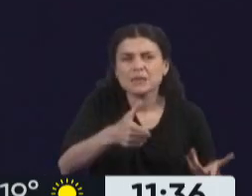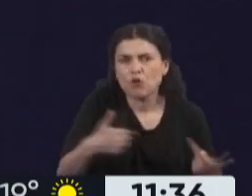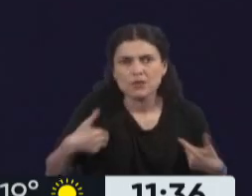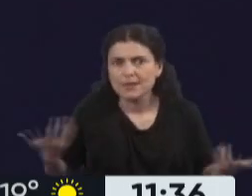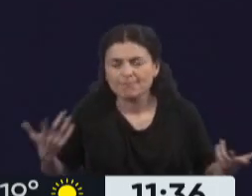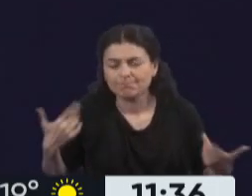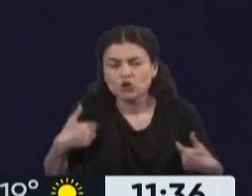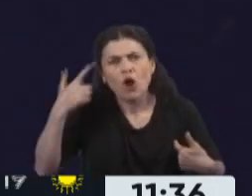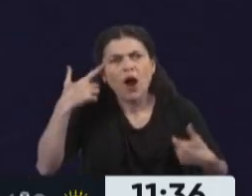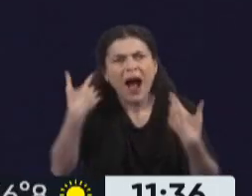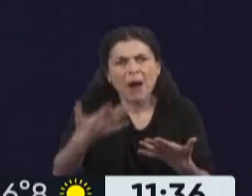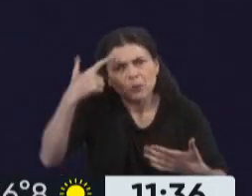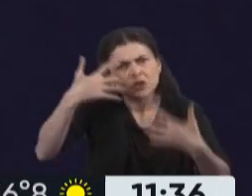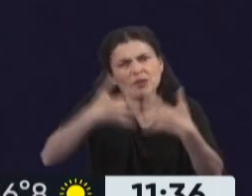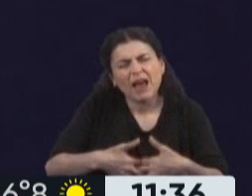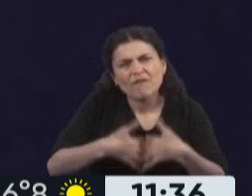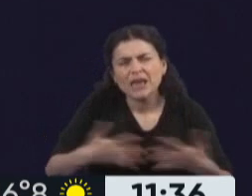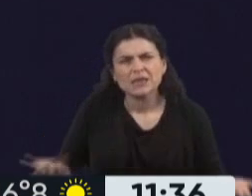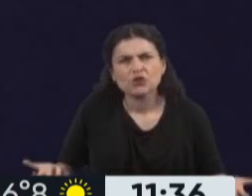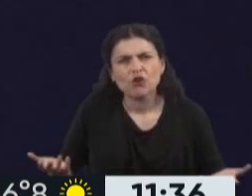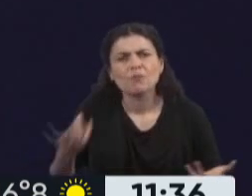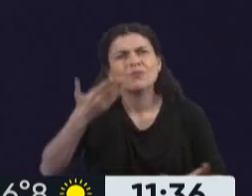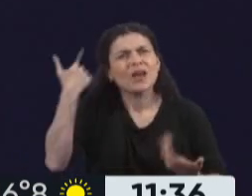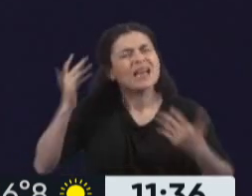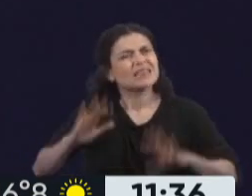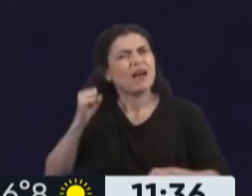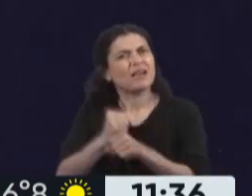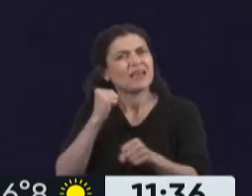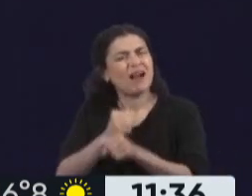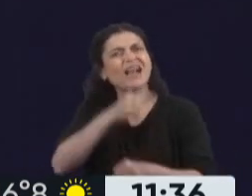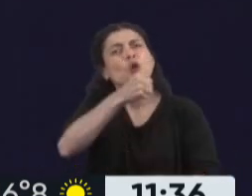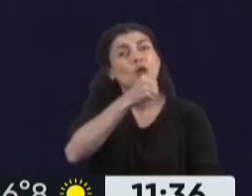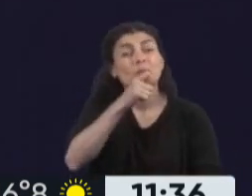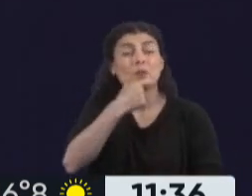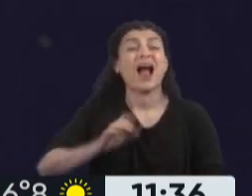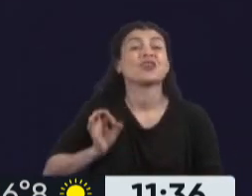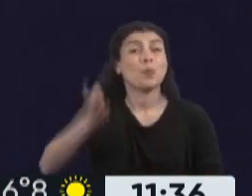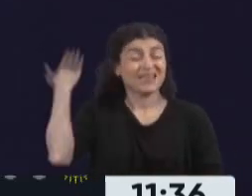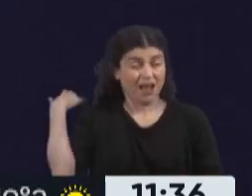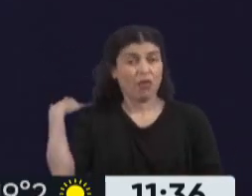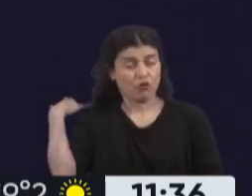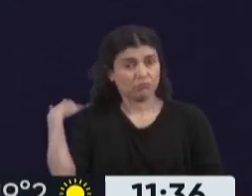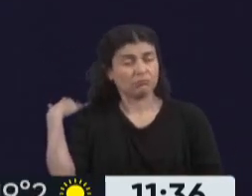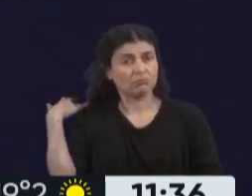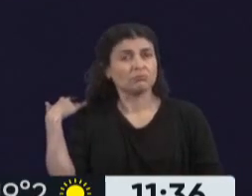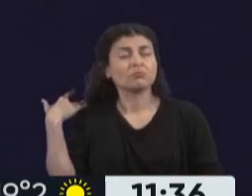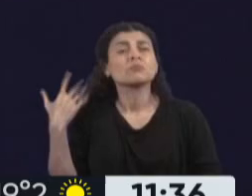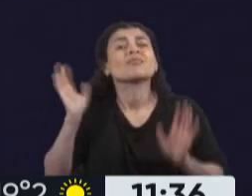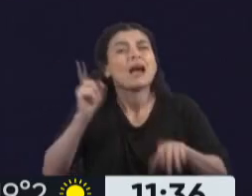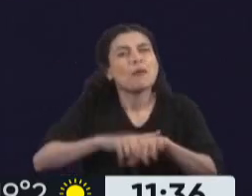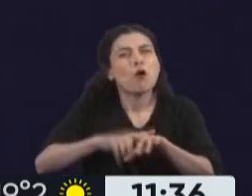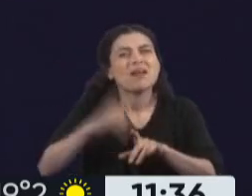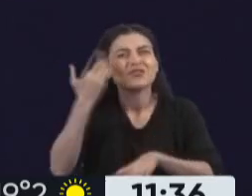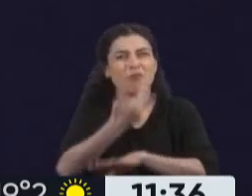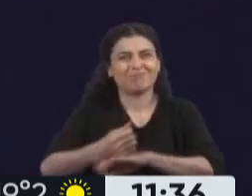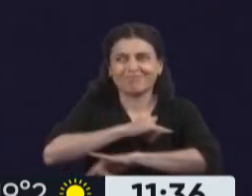reflexión, yo estaba en los medios de comunicación bastante activo el año pasado, incluso en la plena campaña,